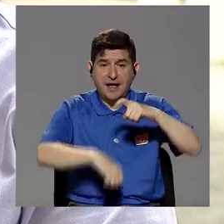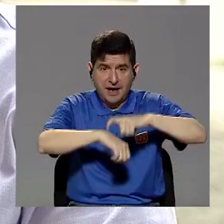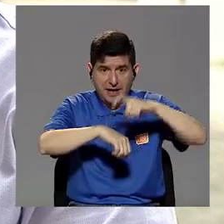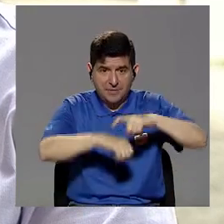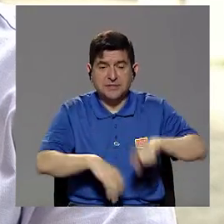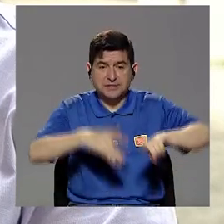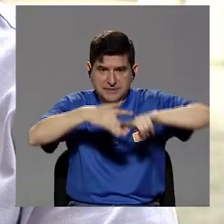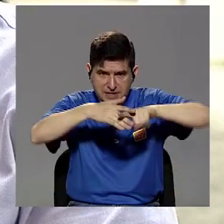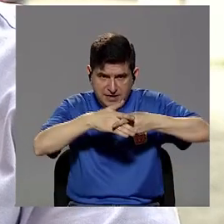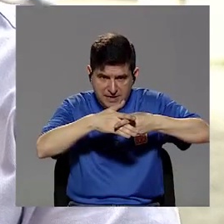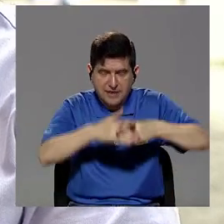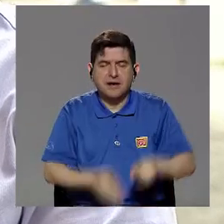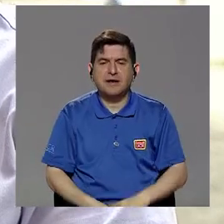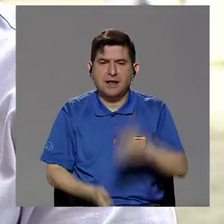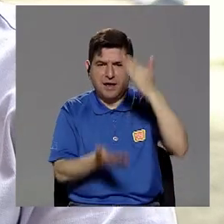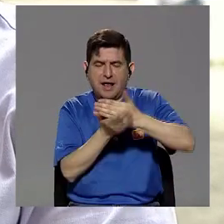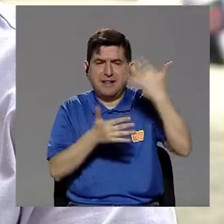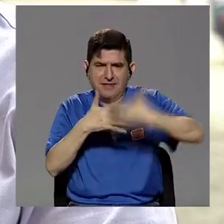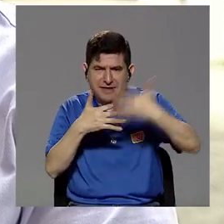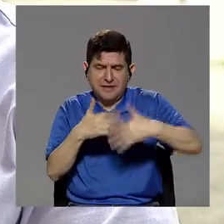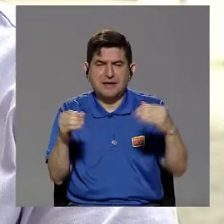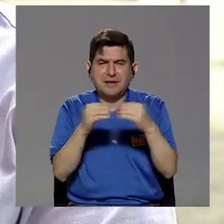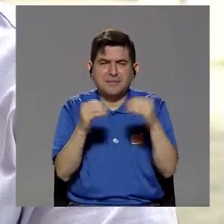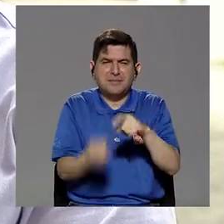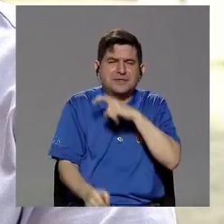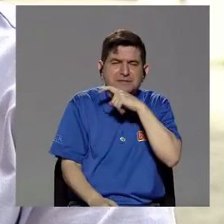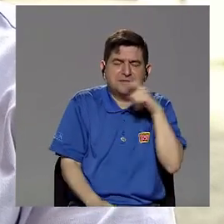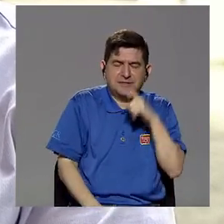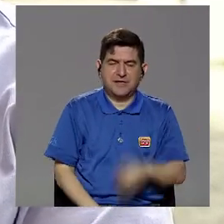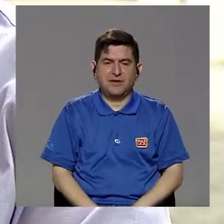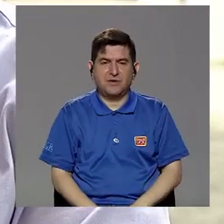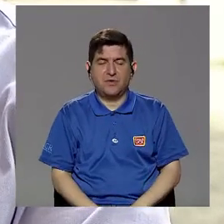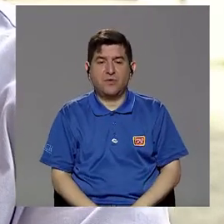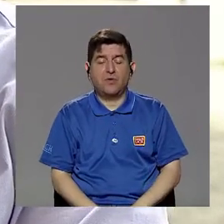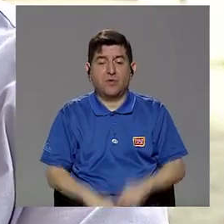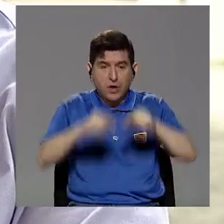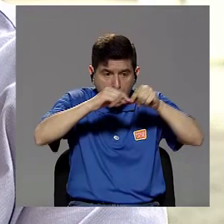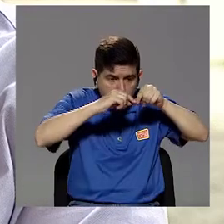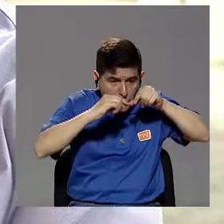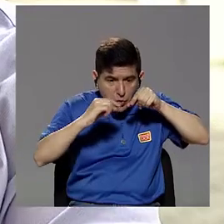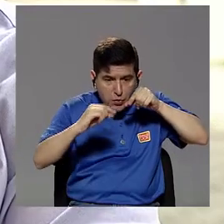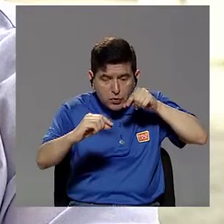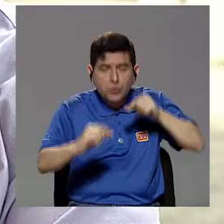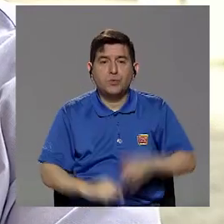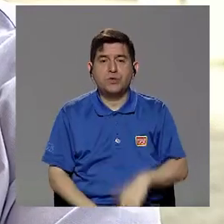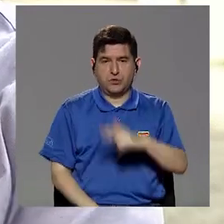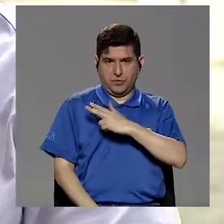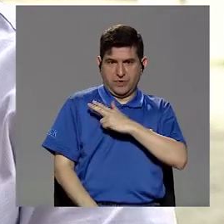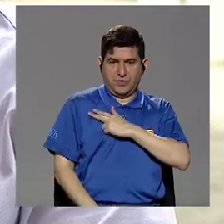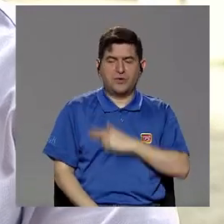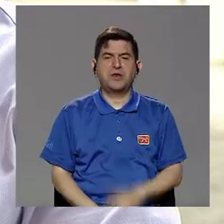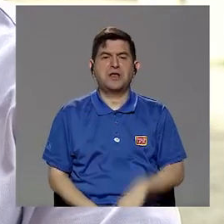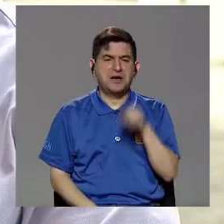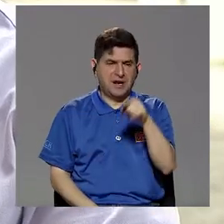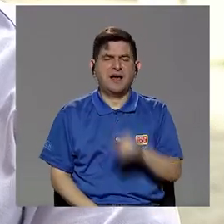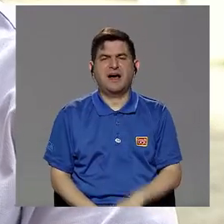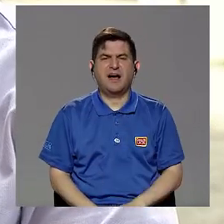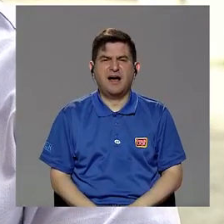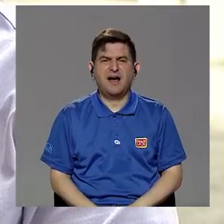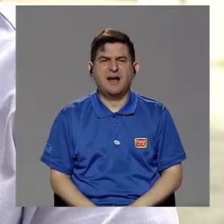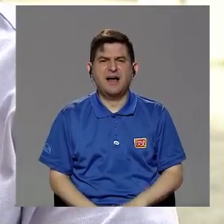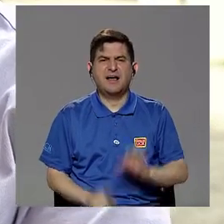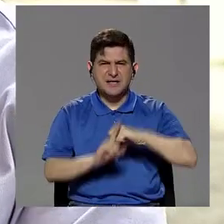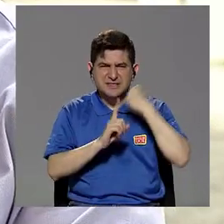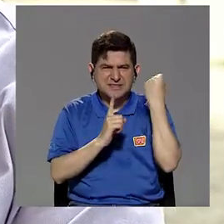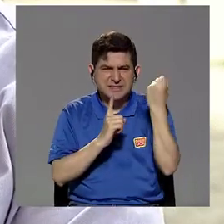empieza la menopausia hay mucho más resequedad. Las paredes de la uretra generalmente siempre se mantienen coaptadas o cerraditas. Entonces, cuando